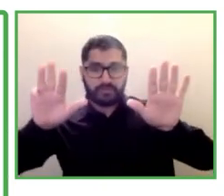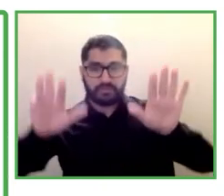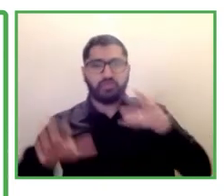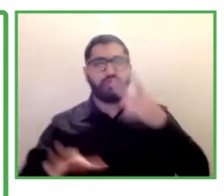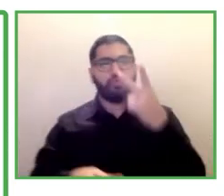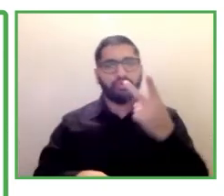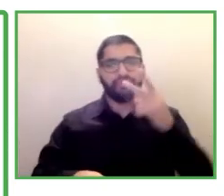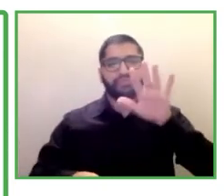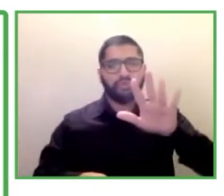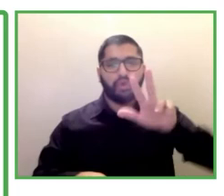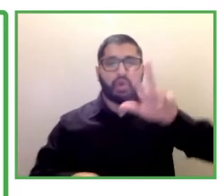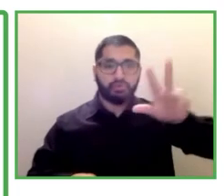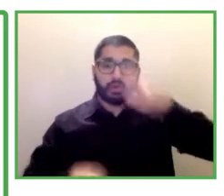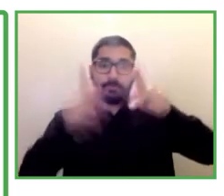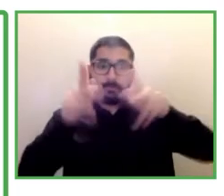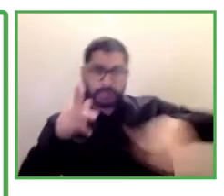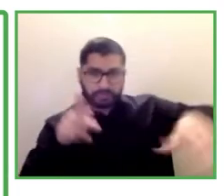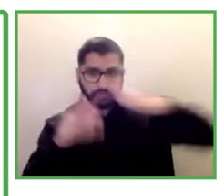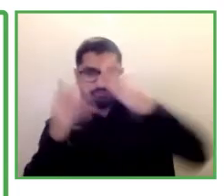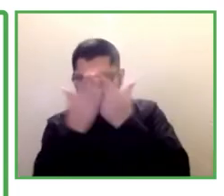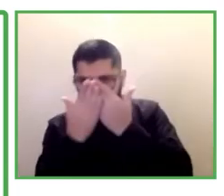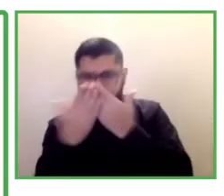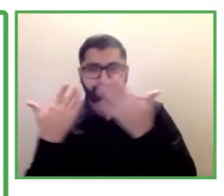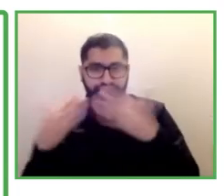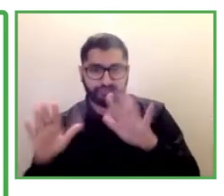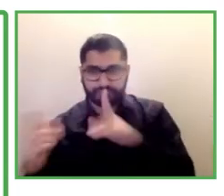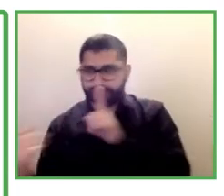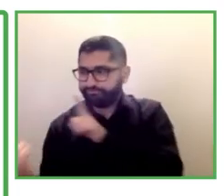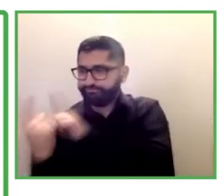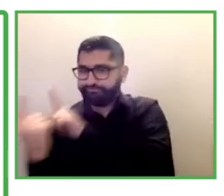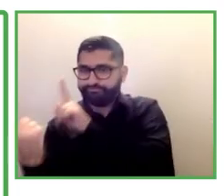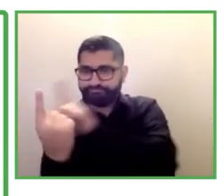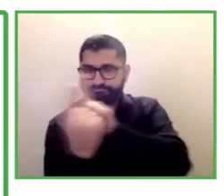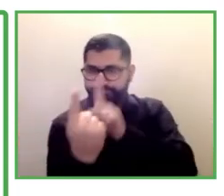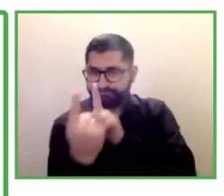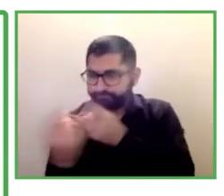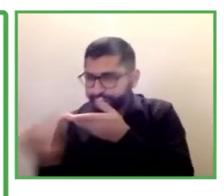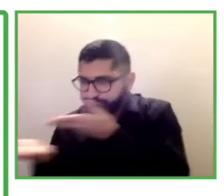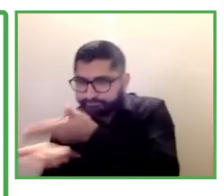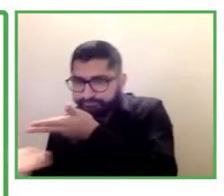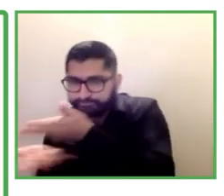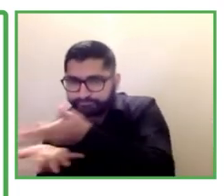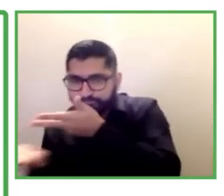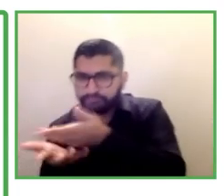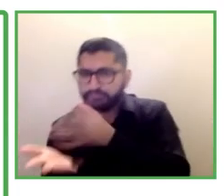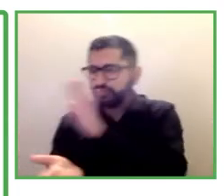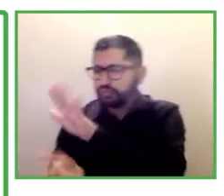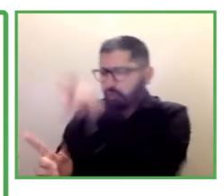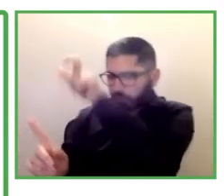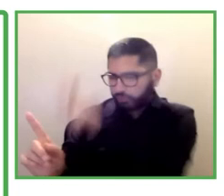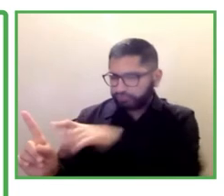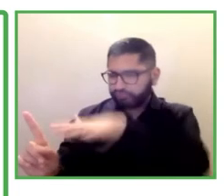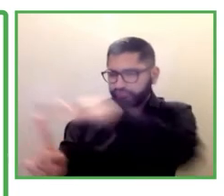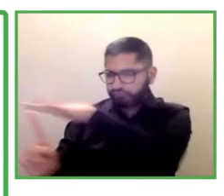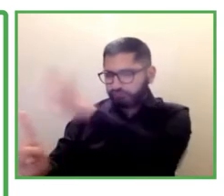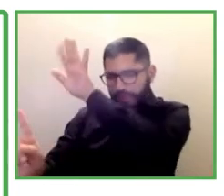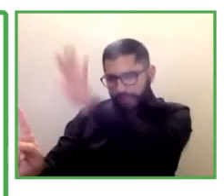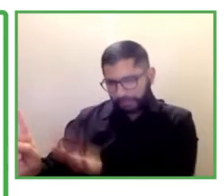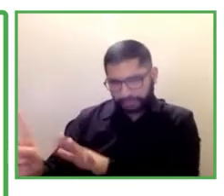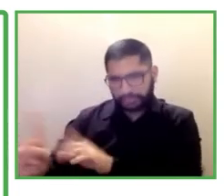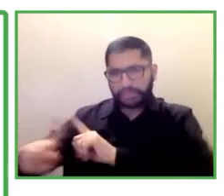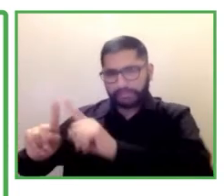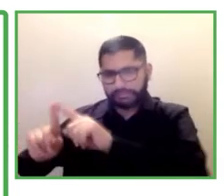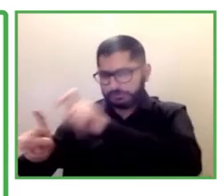sus contextos para ofrecerles oportunidades óptimas para ellos. Guidance on their rights to request guiamos a